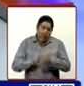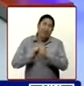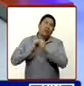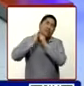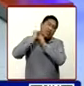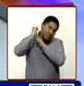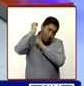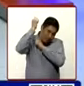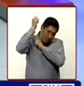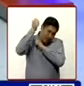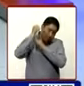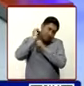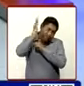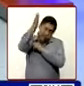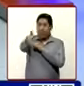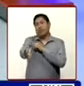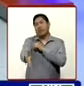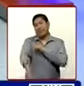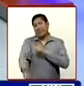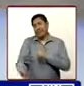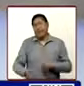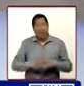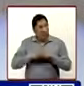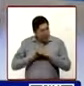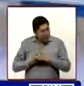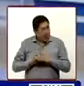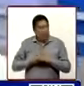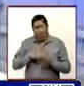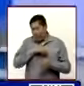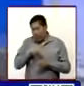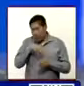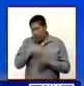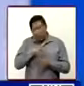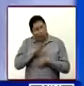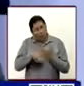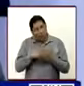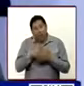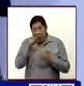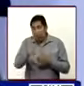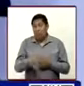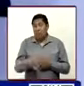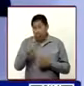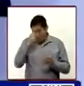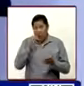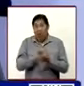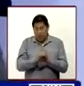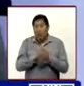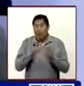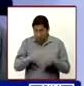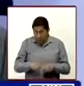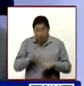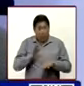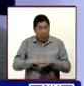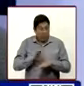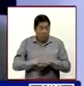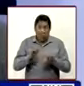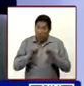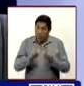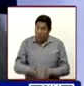largo plazo, creo yo, empezando ahora, involucrando a todos los actores. ¿Ahí tú crees que pueda servir la